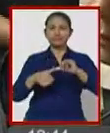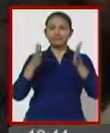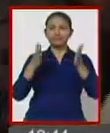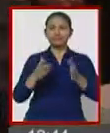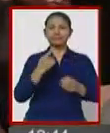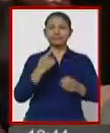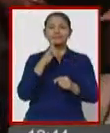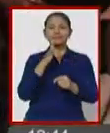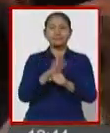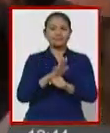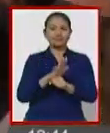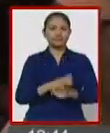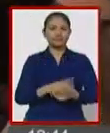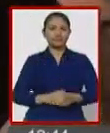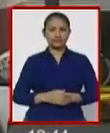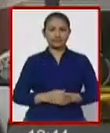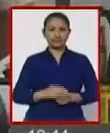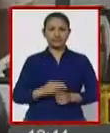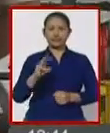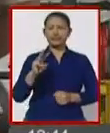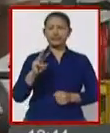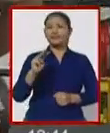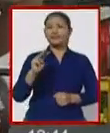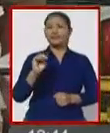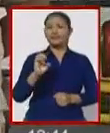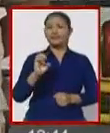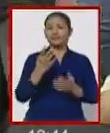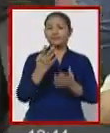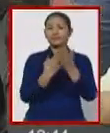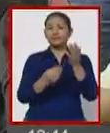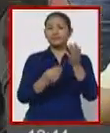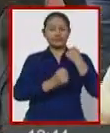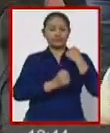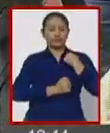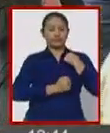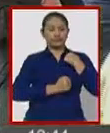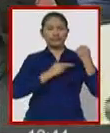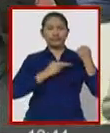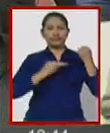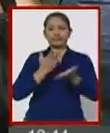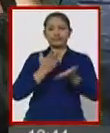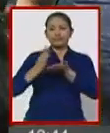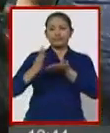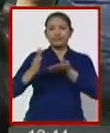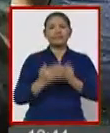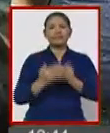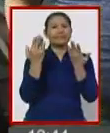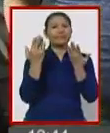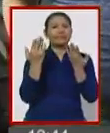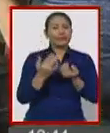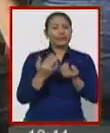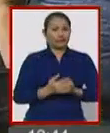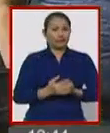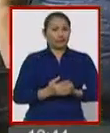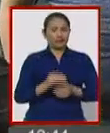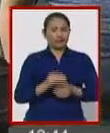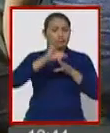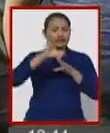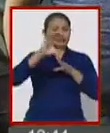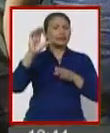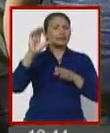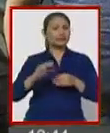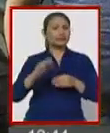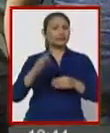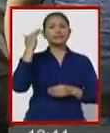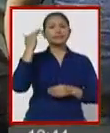prometió, ¿no? Nos han indicado que los memorándums quedan anulados de todos los guardias municipales que han sido despedidos. Esperamos que cumplan, ¿no?